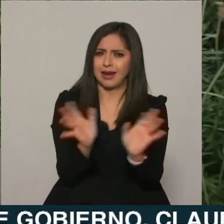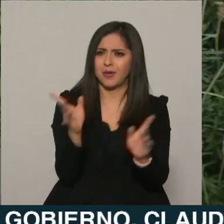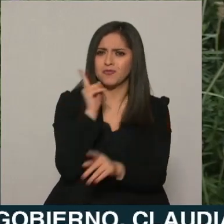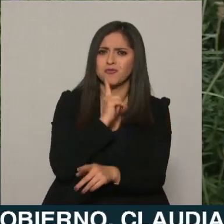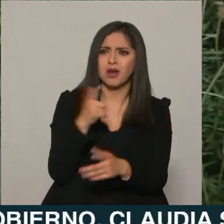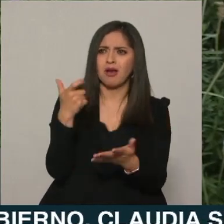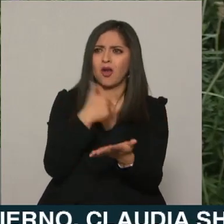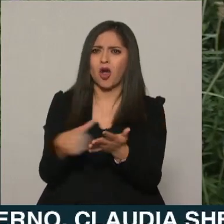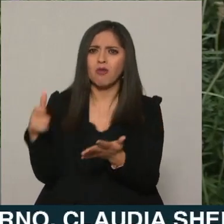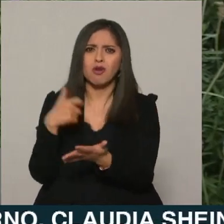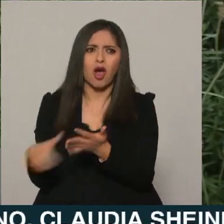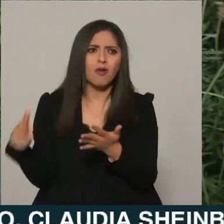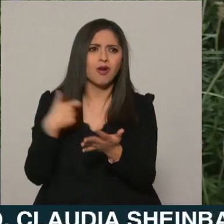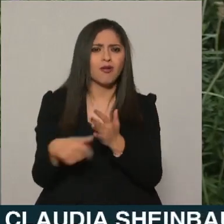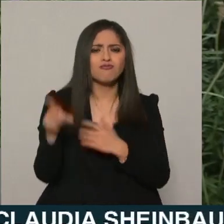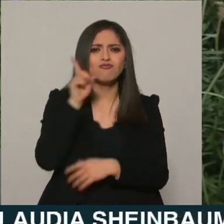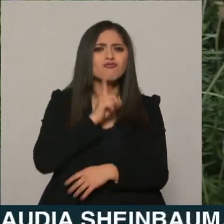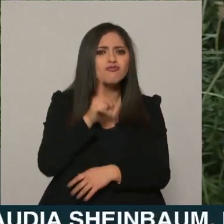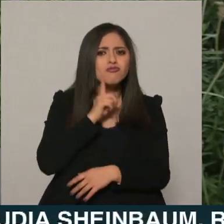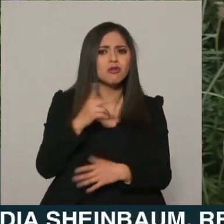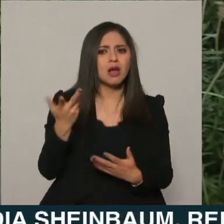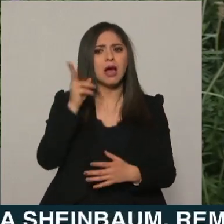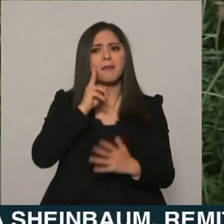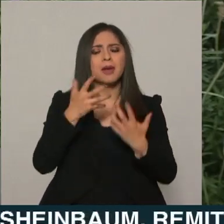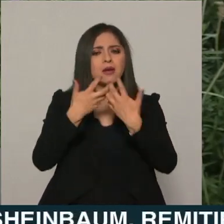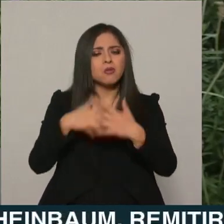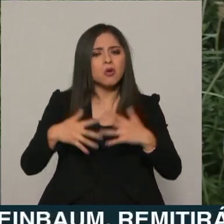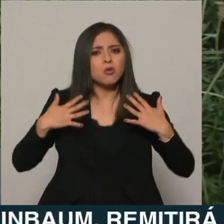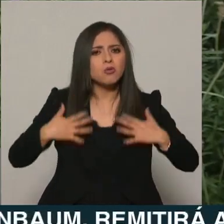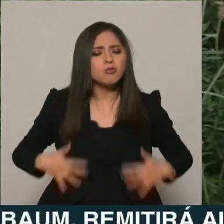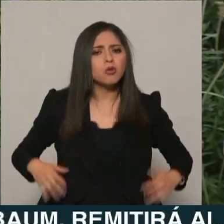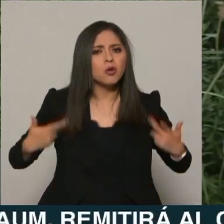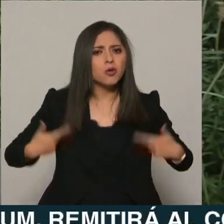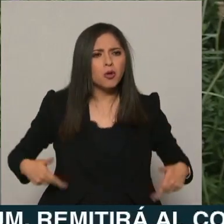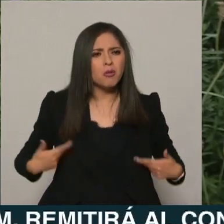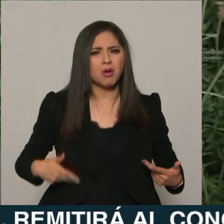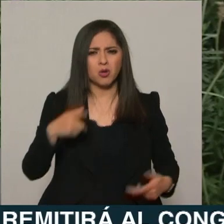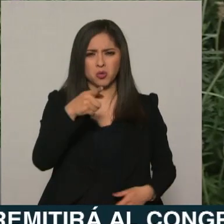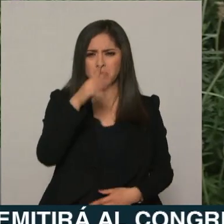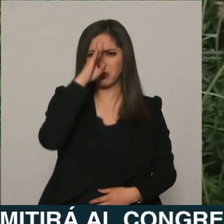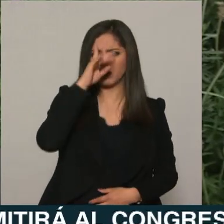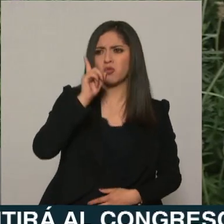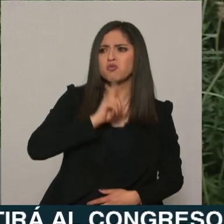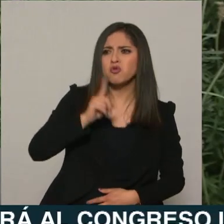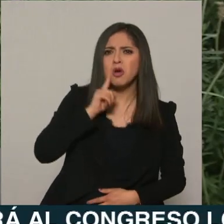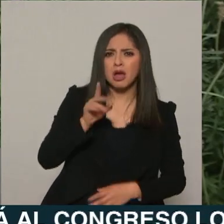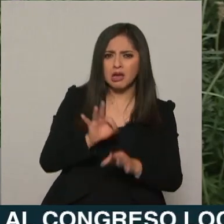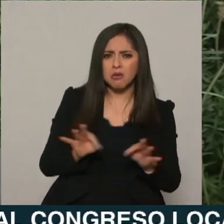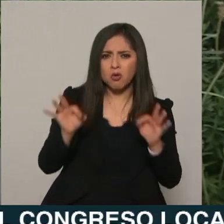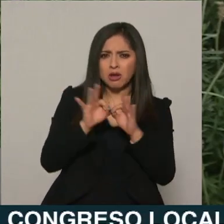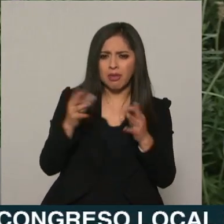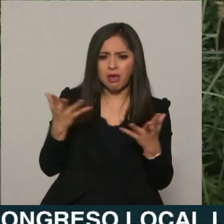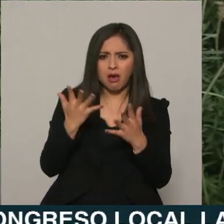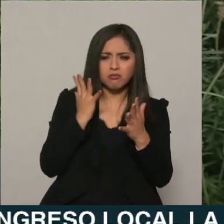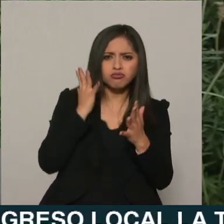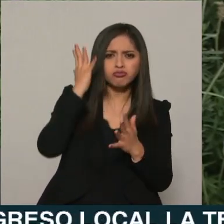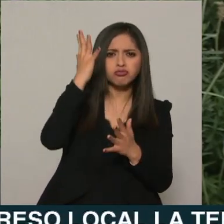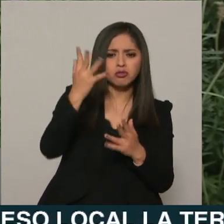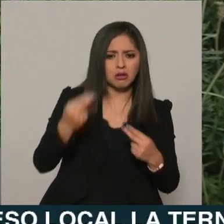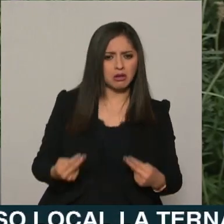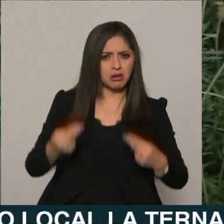de la moda y a todo eso, si piensas que las mujeres no son negocio. Pero yo creo que